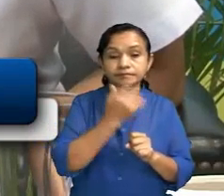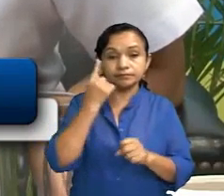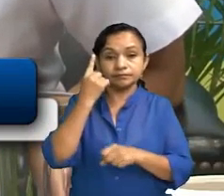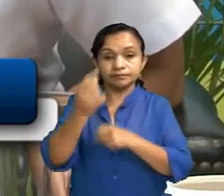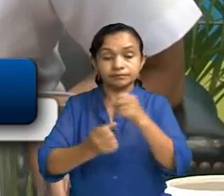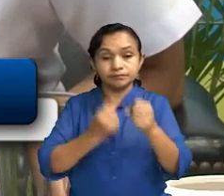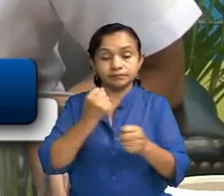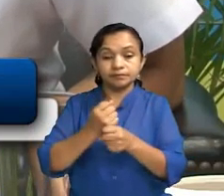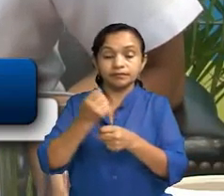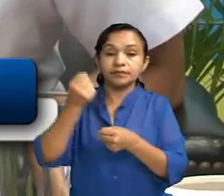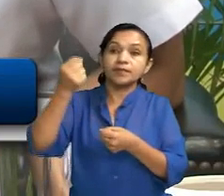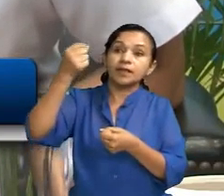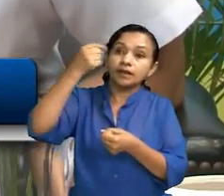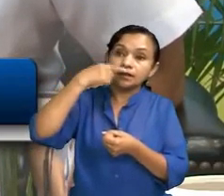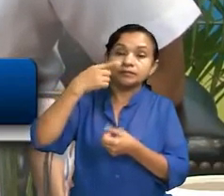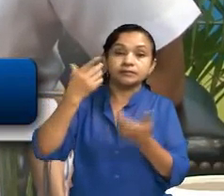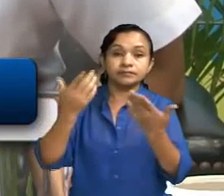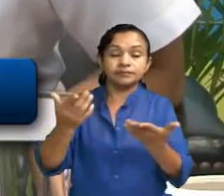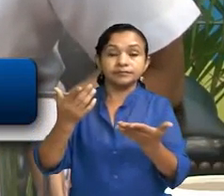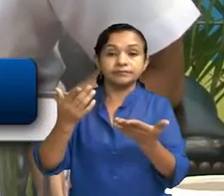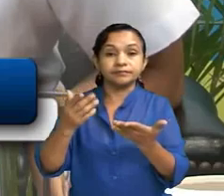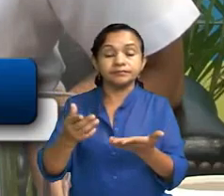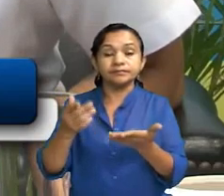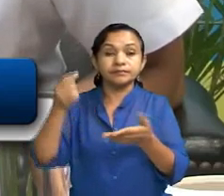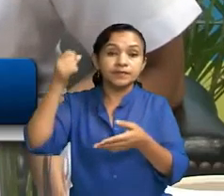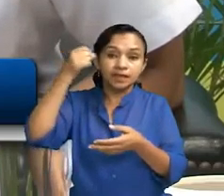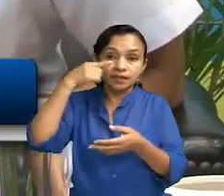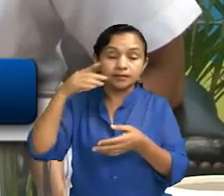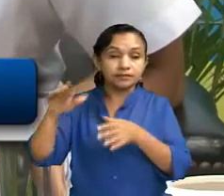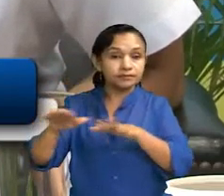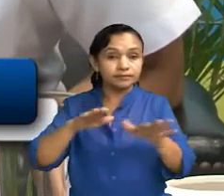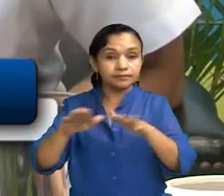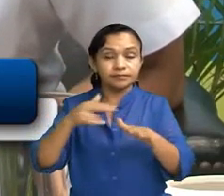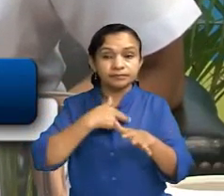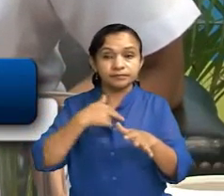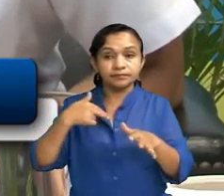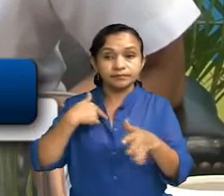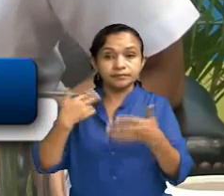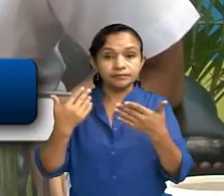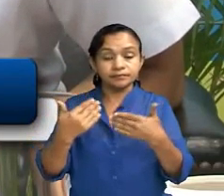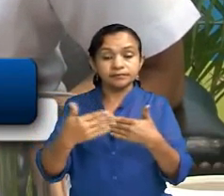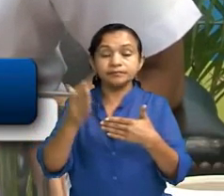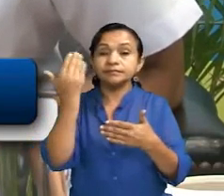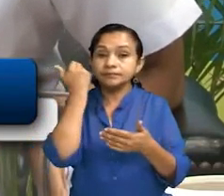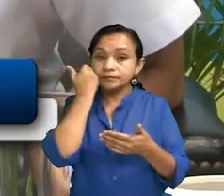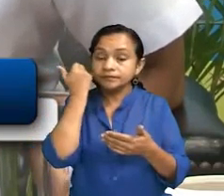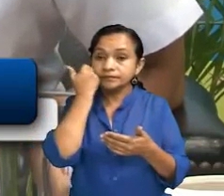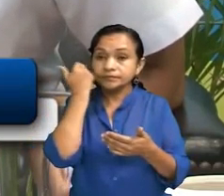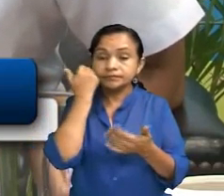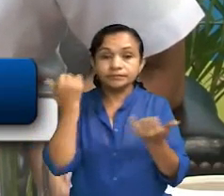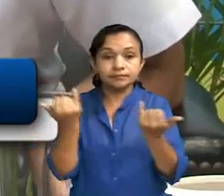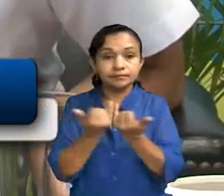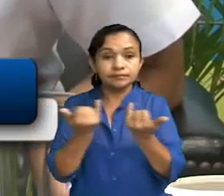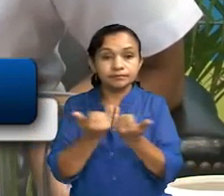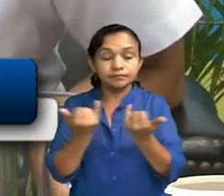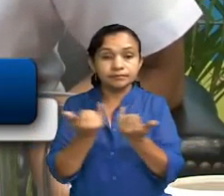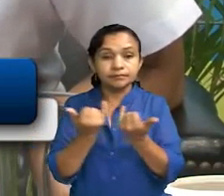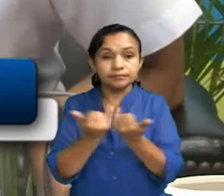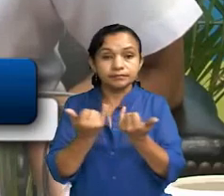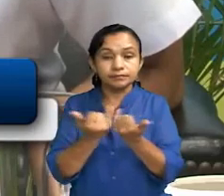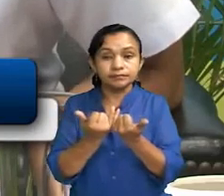esté vacunado, esté al día con su esquema de vacunación y no tenga riesgo de padecer de esta enfermedad. Tampoco tenga riesgo de